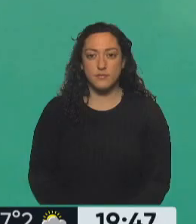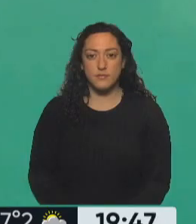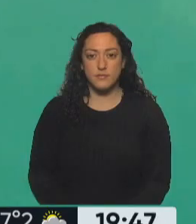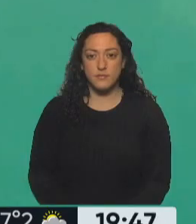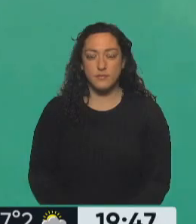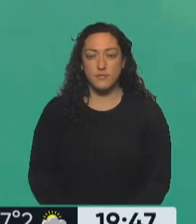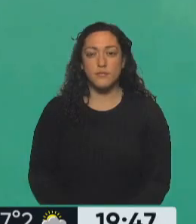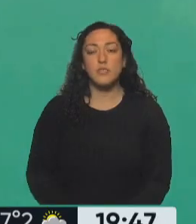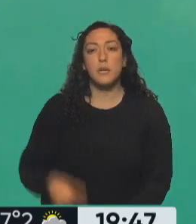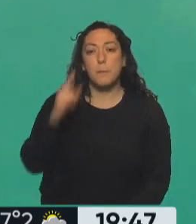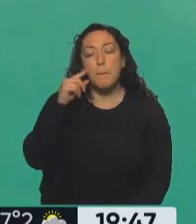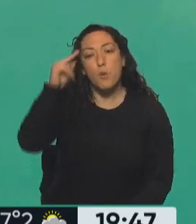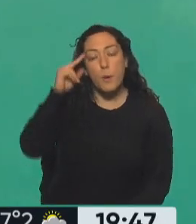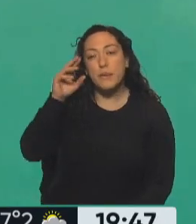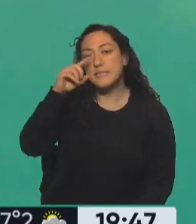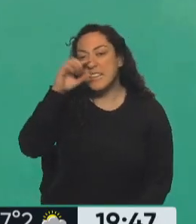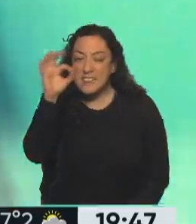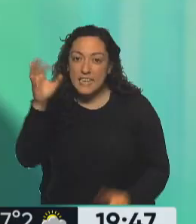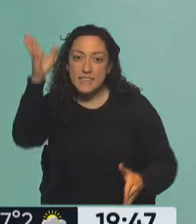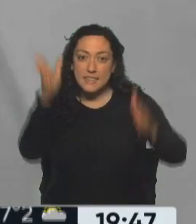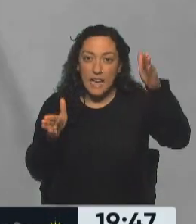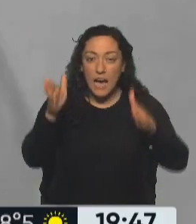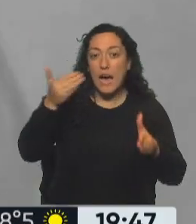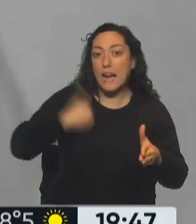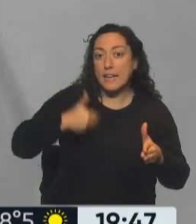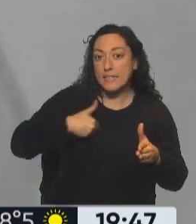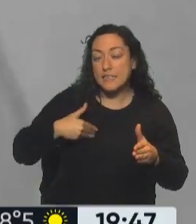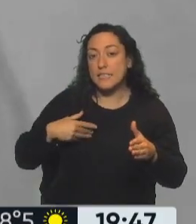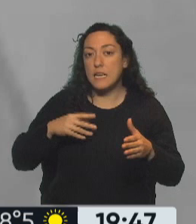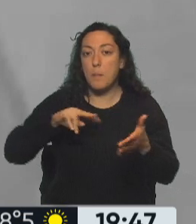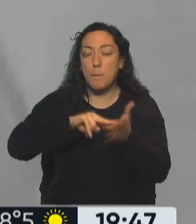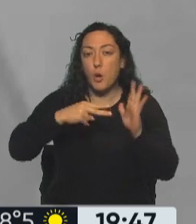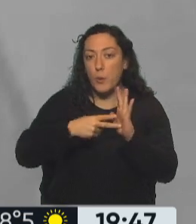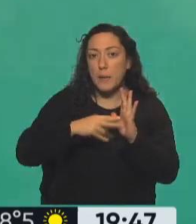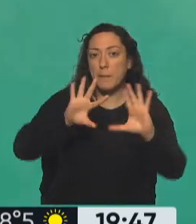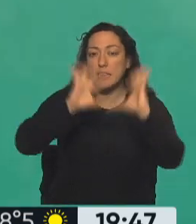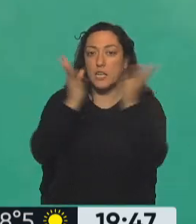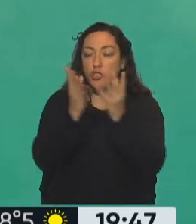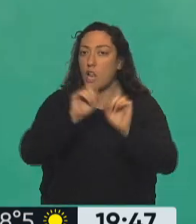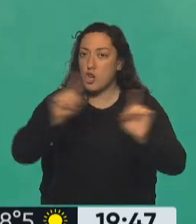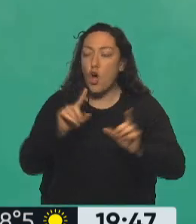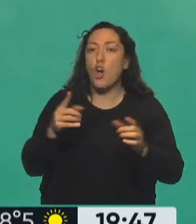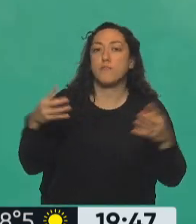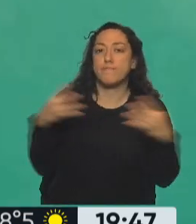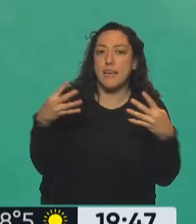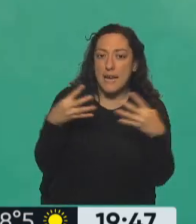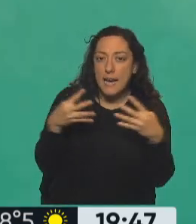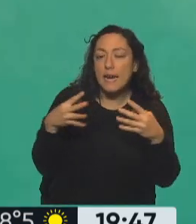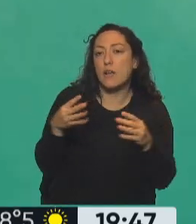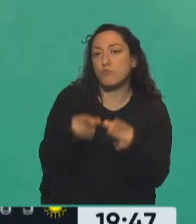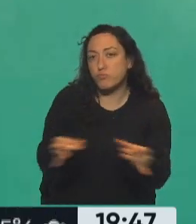En la década del 70, en la República Argentina, hubo un conflicto armado no internacional, es decir, una guerra de baja